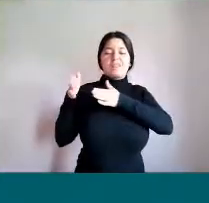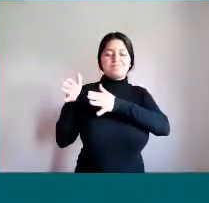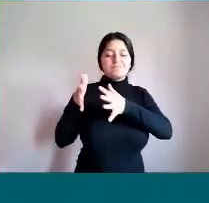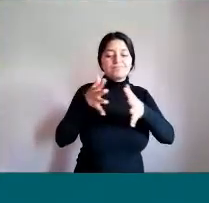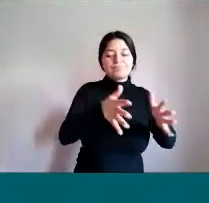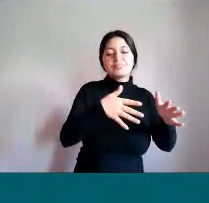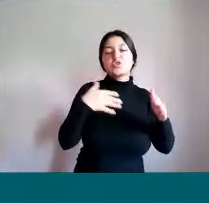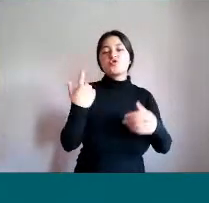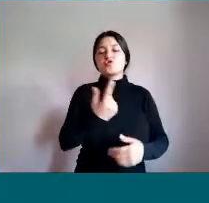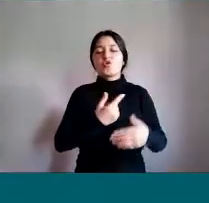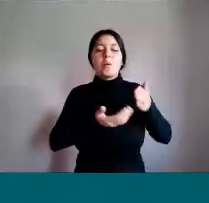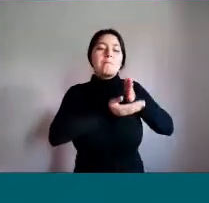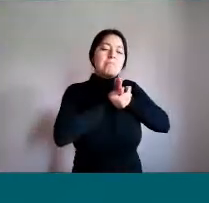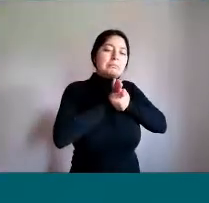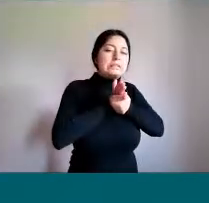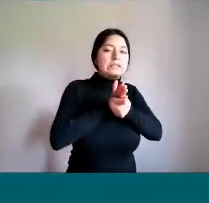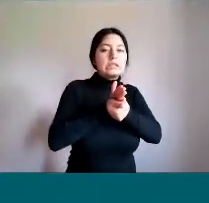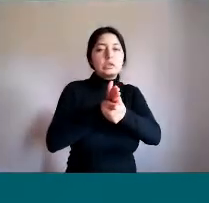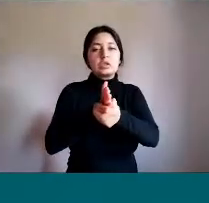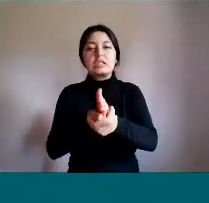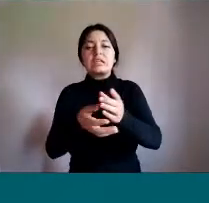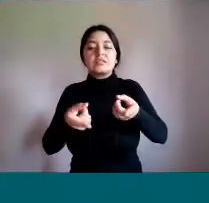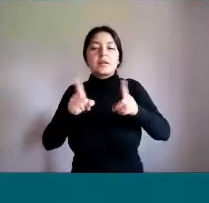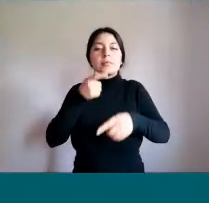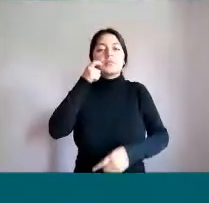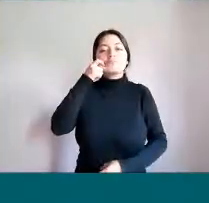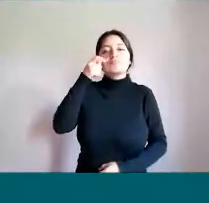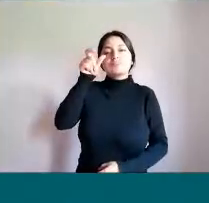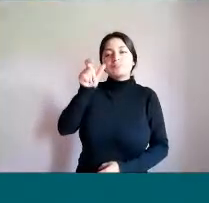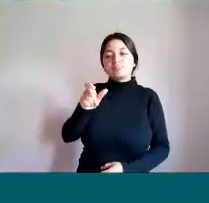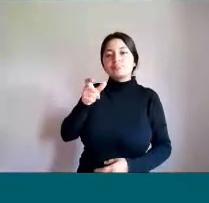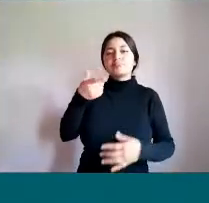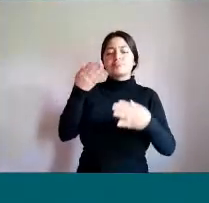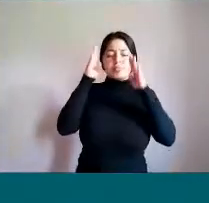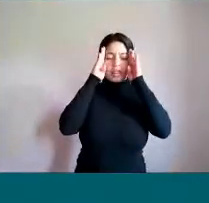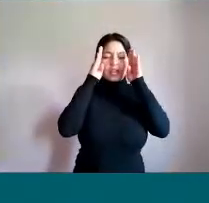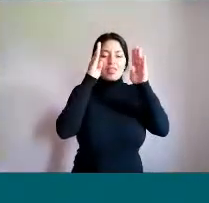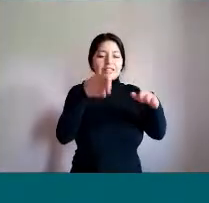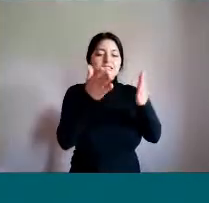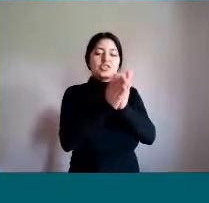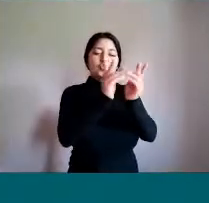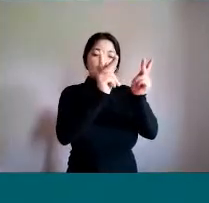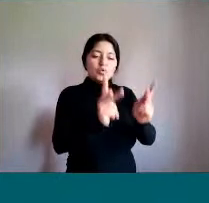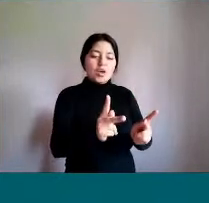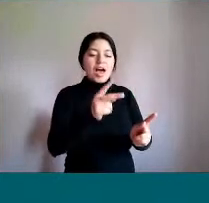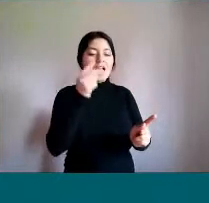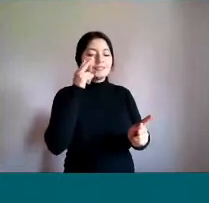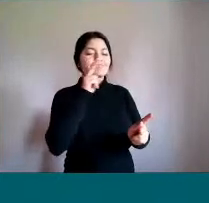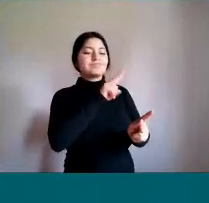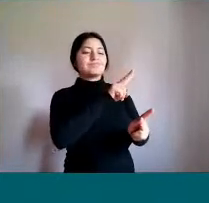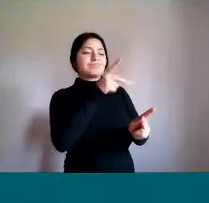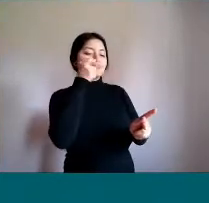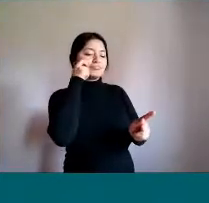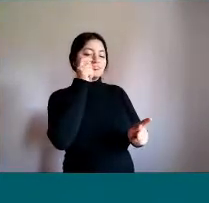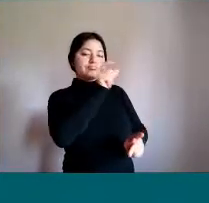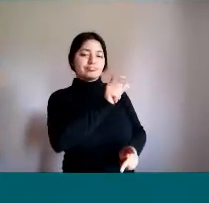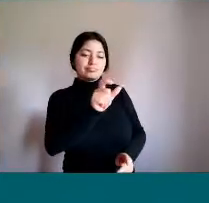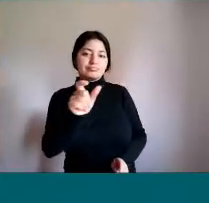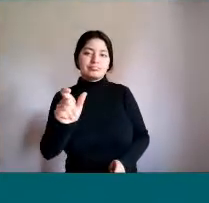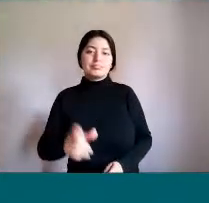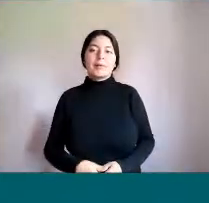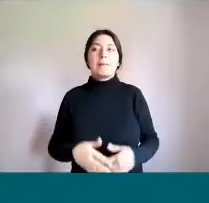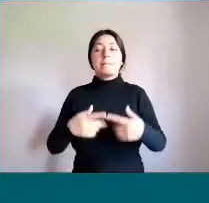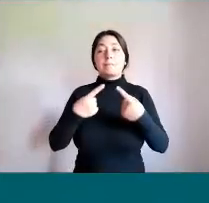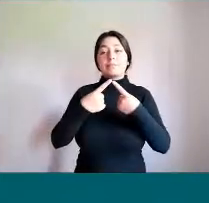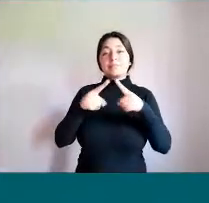principalmente metodologías muy, muy humanistas, muy centradas en el alumnado, pero hemos cambiado poco qué era lo que estábamos evaluando, con lo